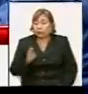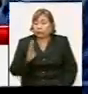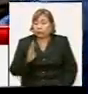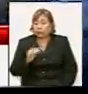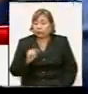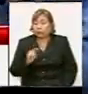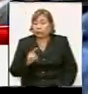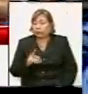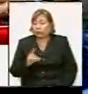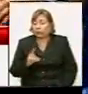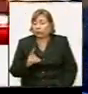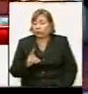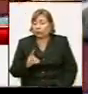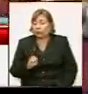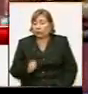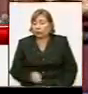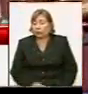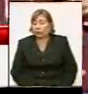presidente, no sé si sea